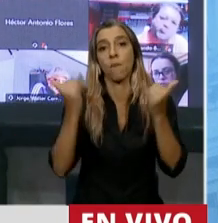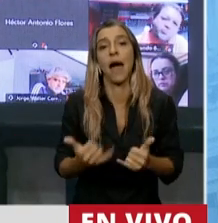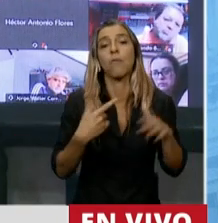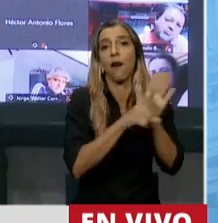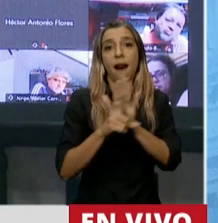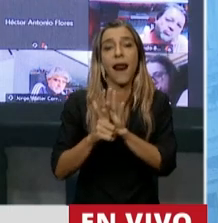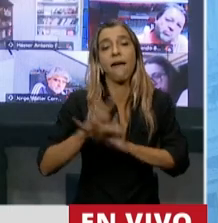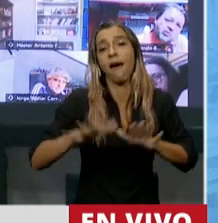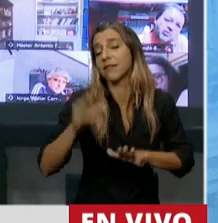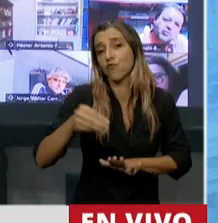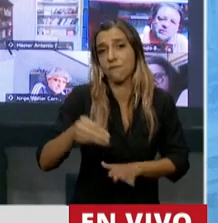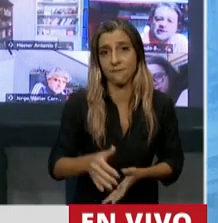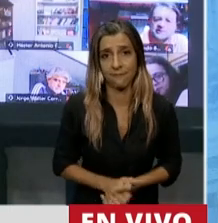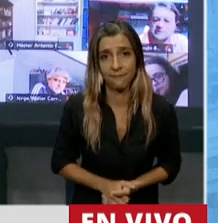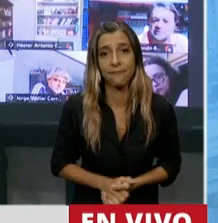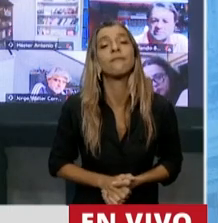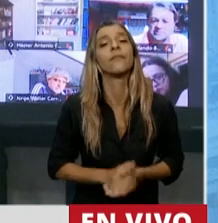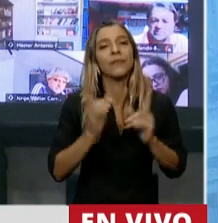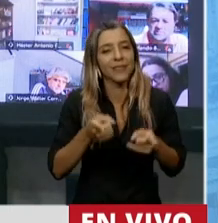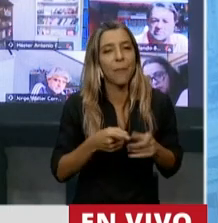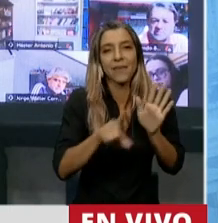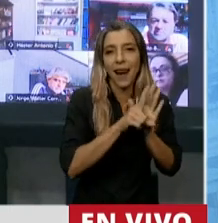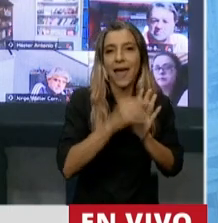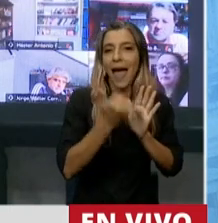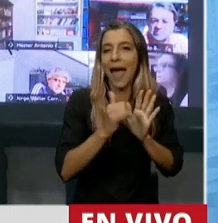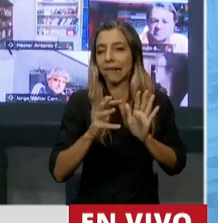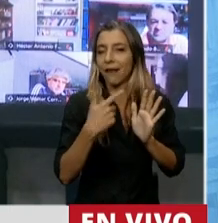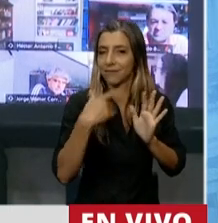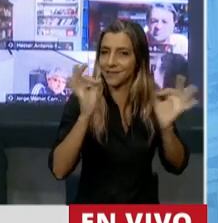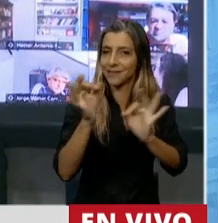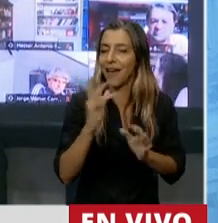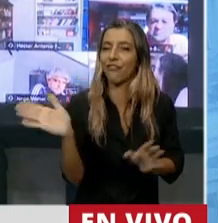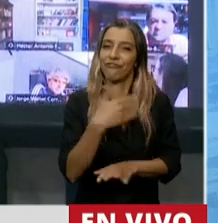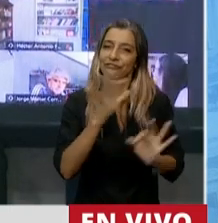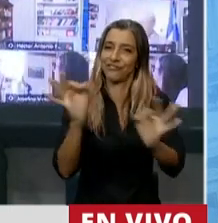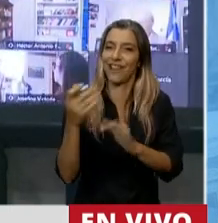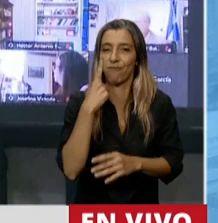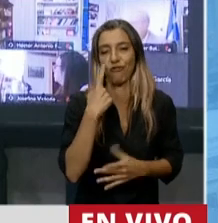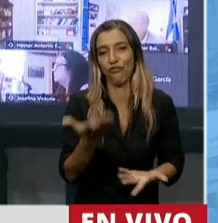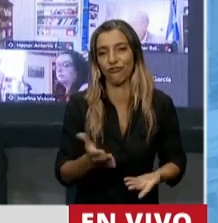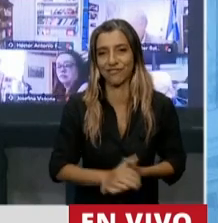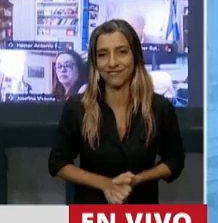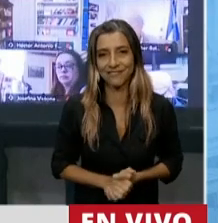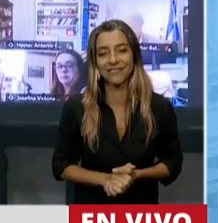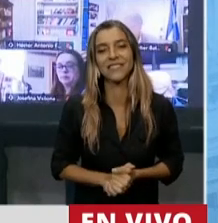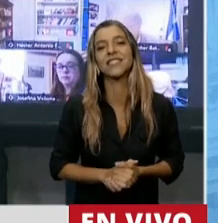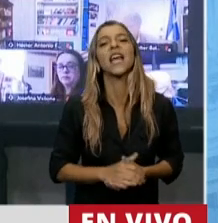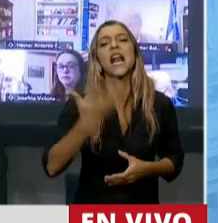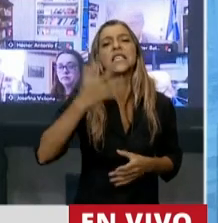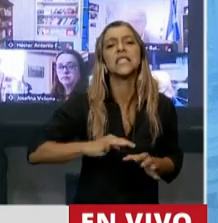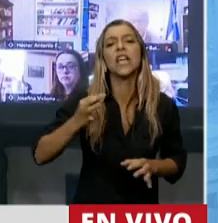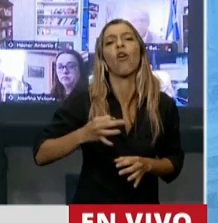leyes no alcanzan. Y hay inclusive algunas trampitas en las leyes y que todos las saben muy bien y las conocen. Cada 5 años